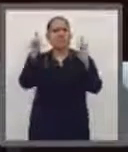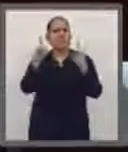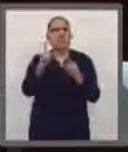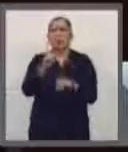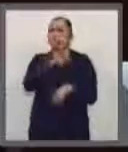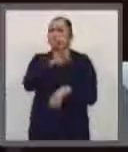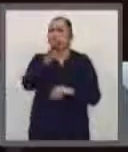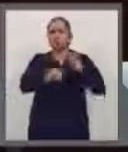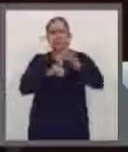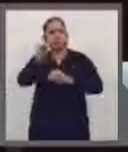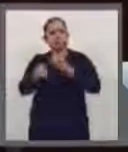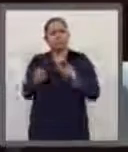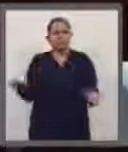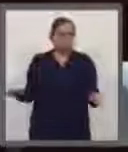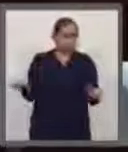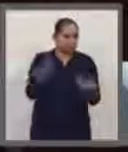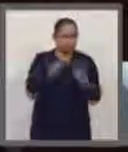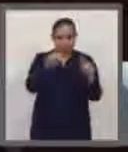misma SEP puede solicitarle